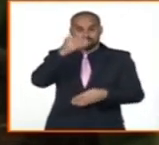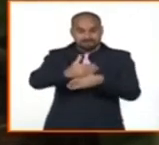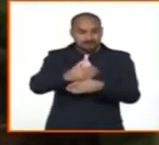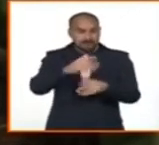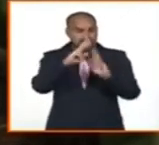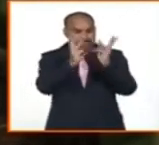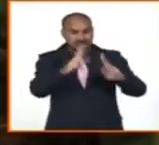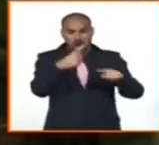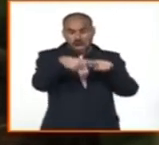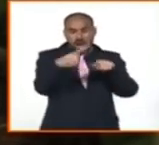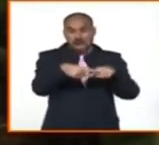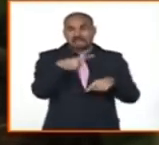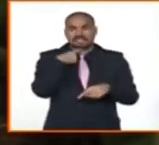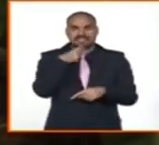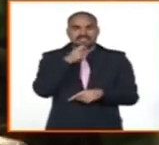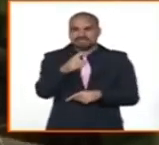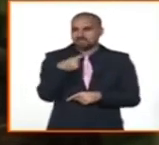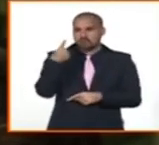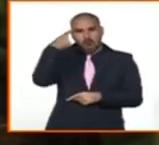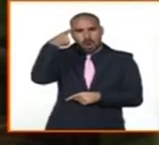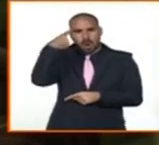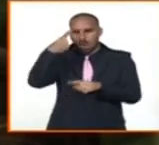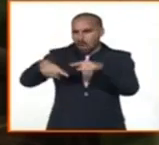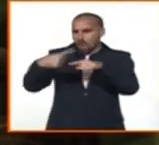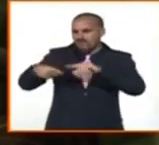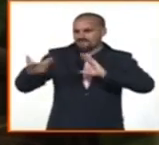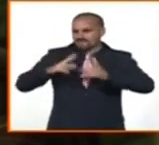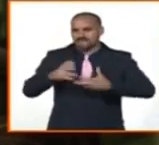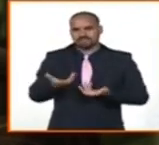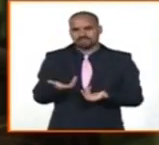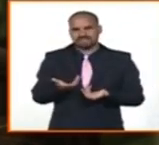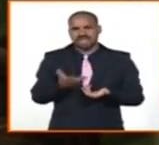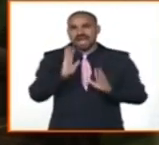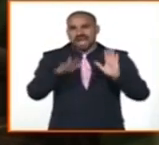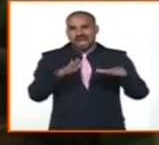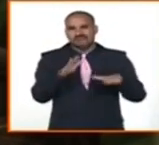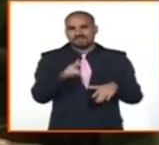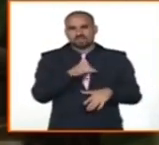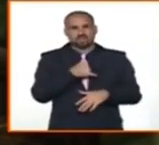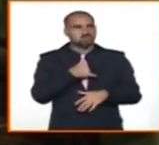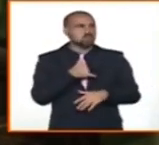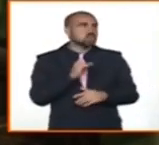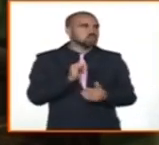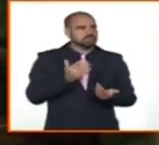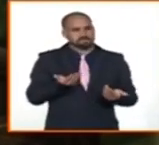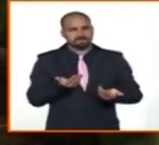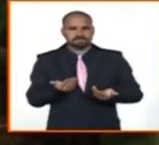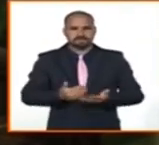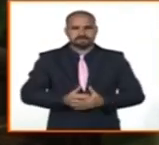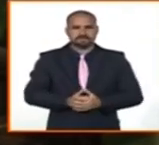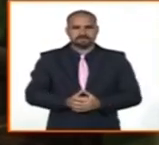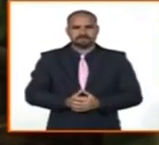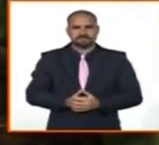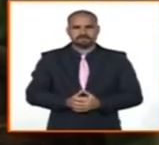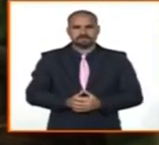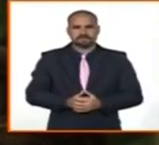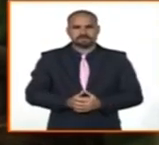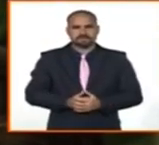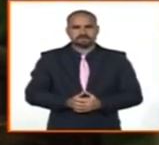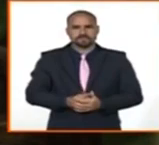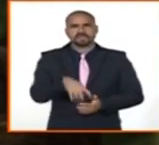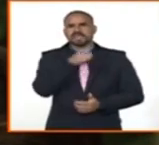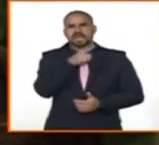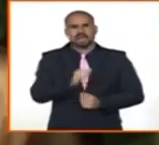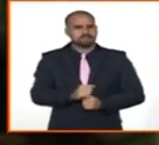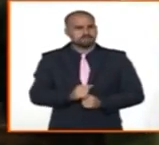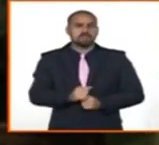estar pensando en otro tipo de cuestiones, que a veces reaccionemos con carácter coyuntural, es decir, reaccionamos porque alguien nos anuncia una movilización